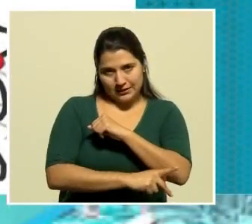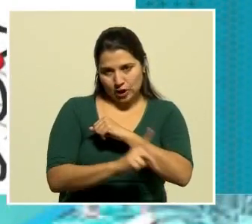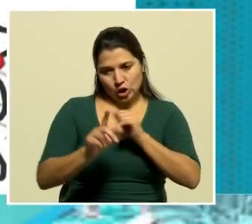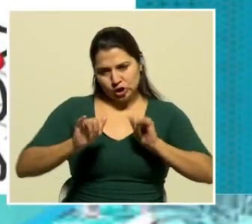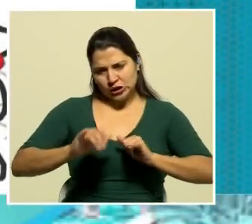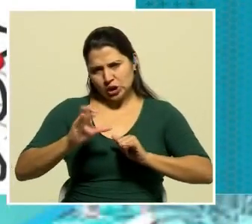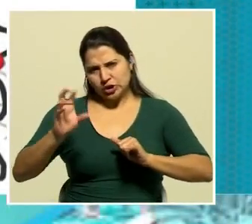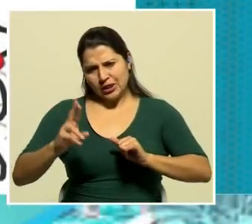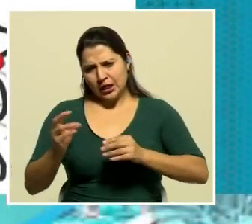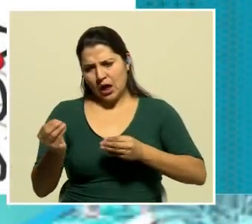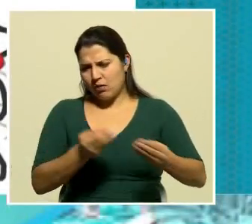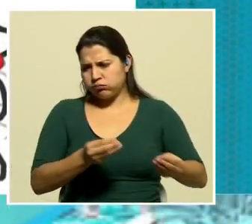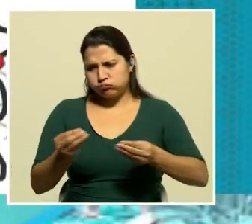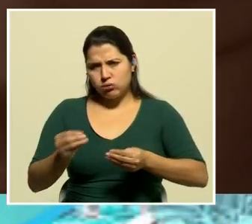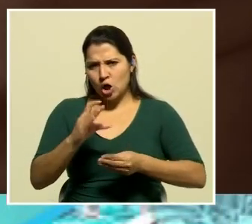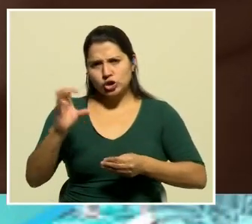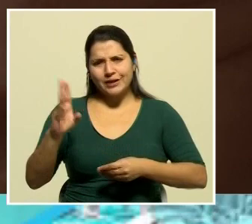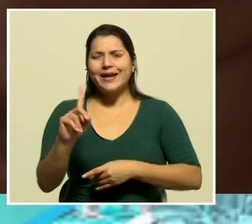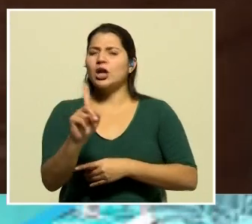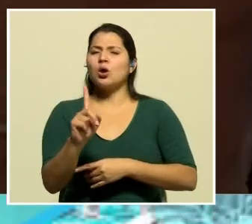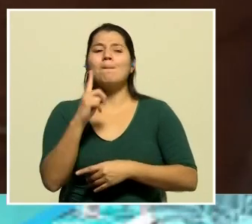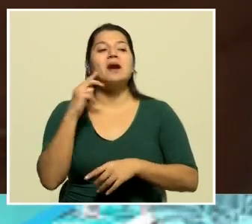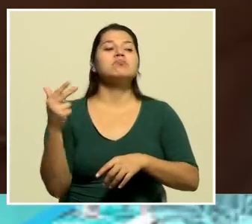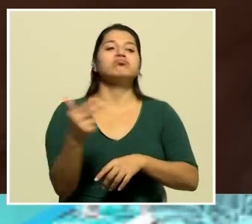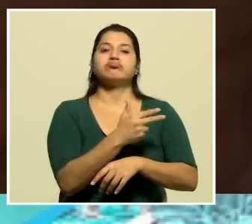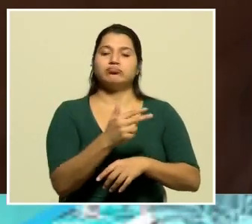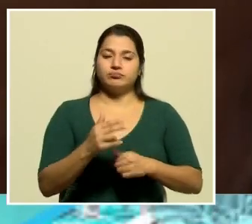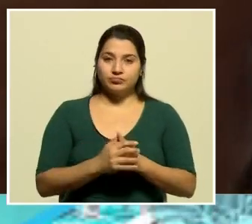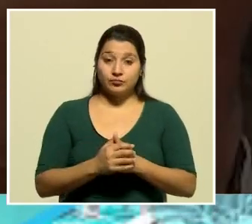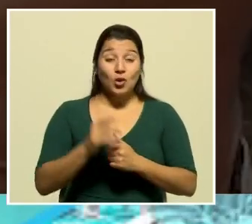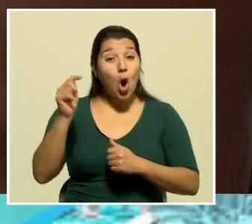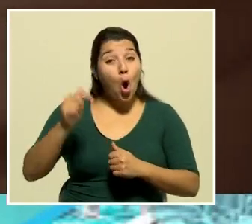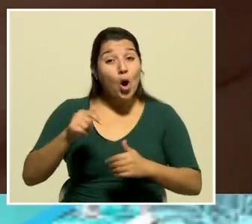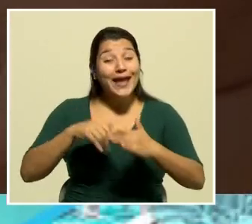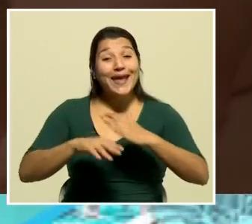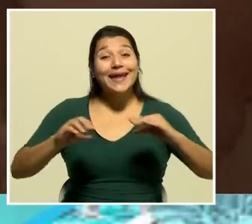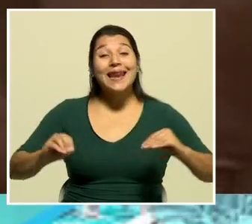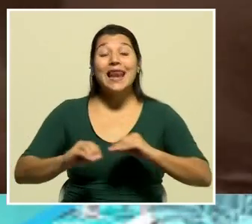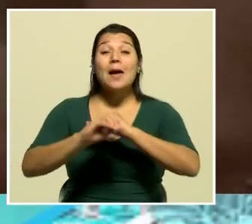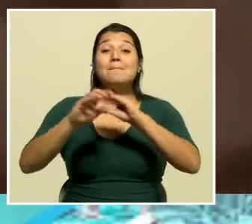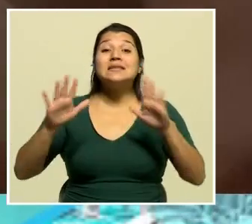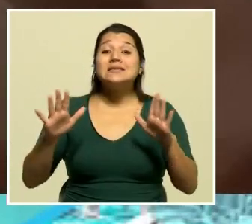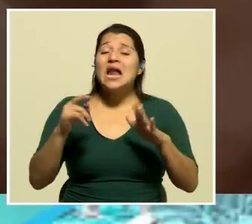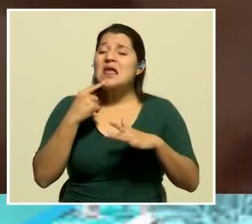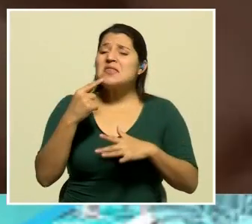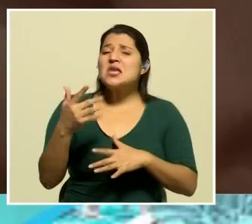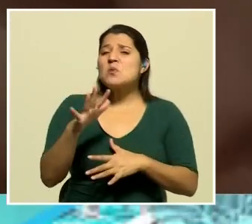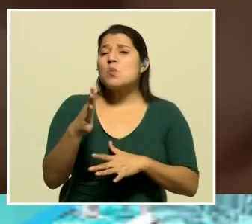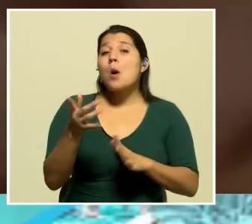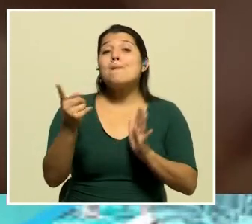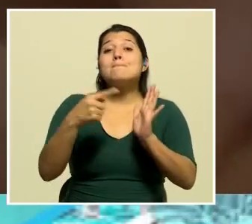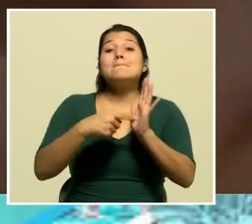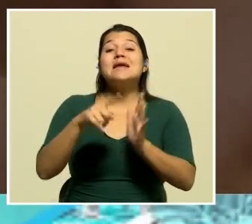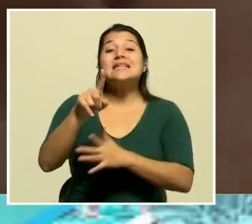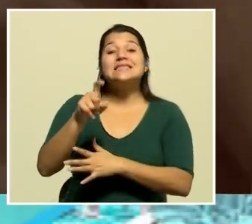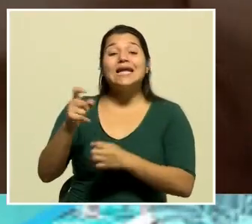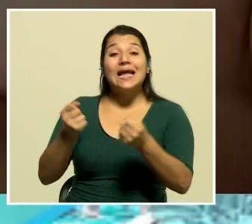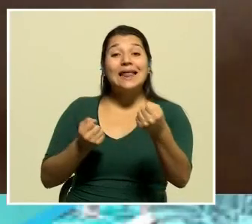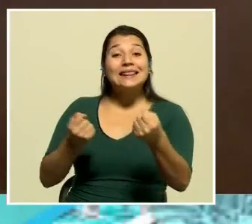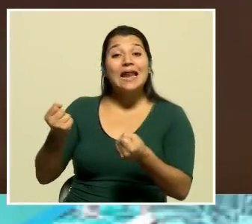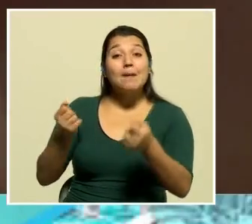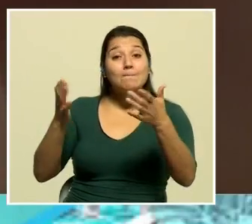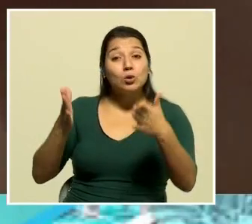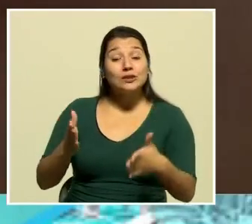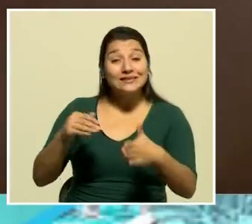de Centroamérica. Pero precisamente hablábamos hoy en la mañana de que hay alrededor de 1.100 transportistas en